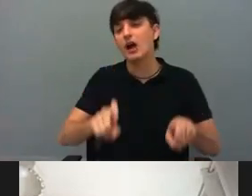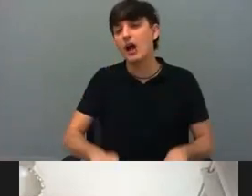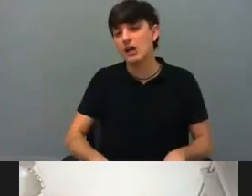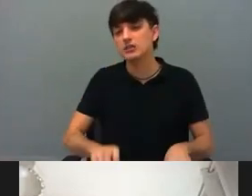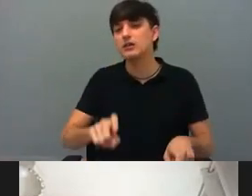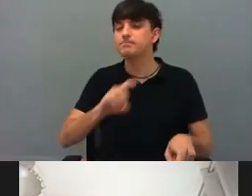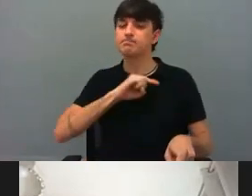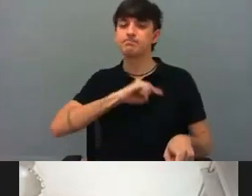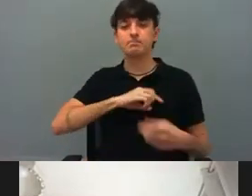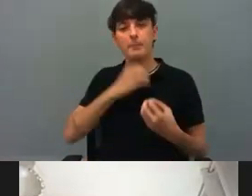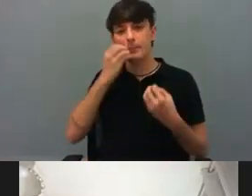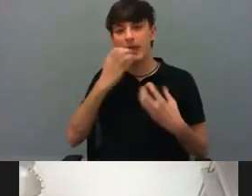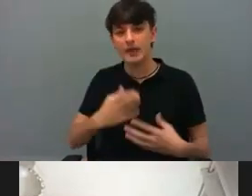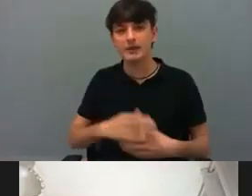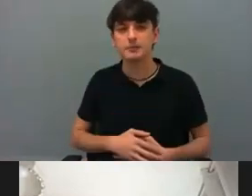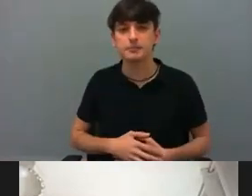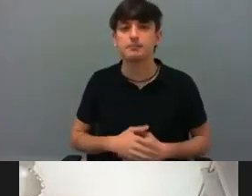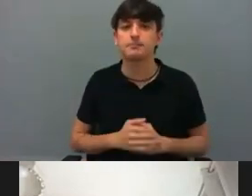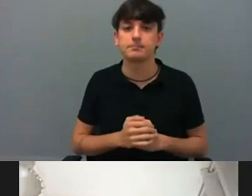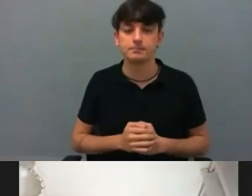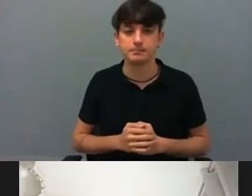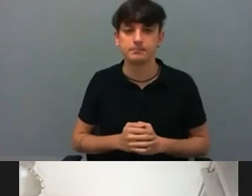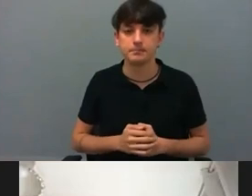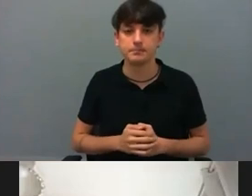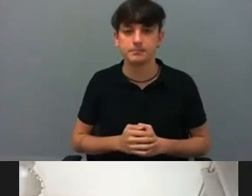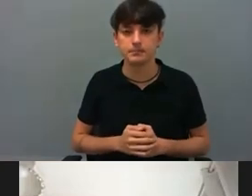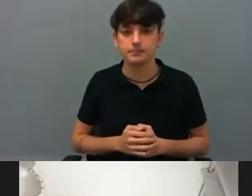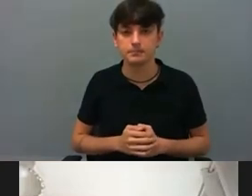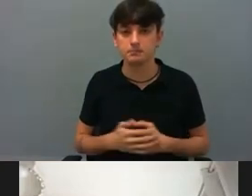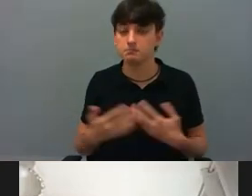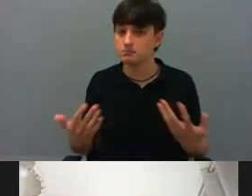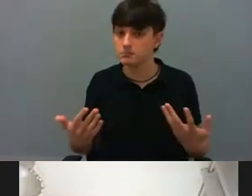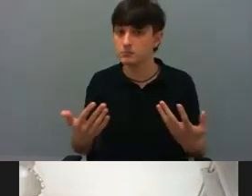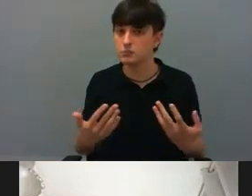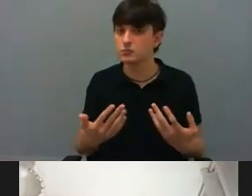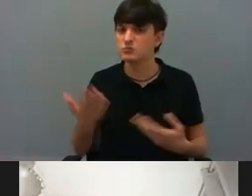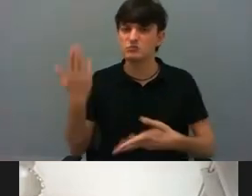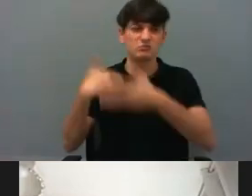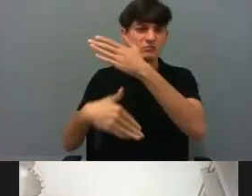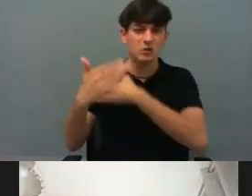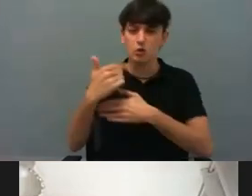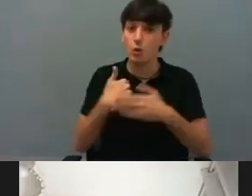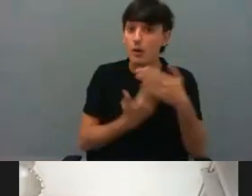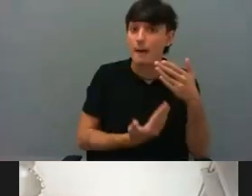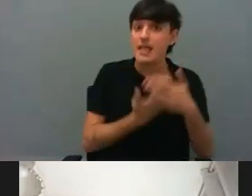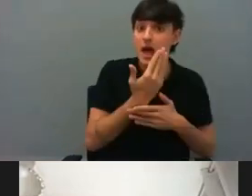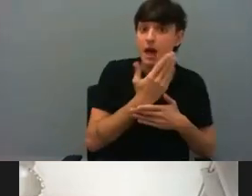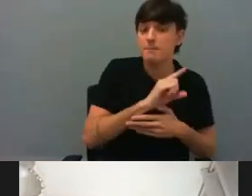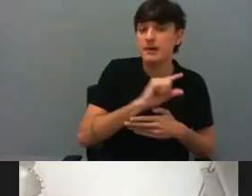bien al día siguiente. Hubo un tiempo que yo salía por la mañana y regresaba por la